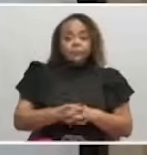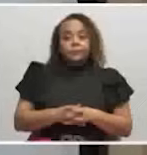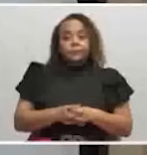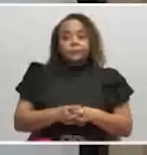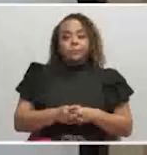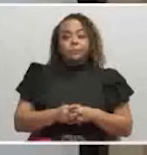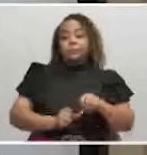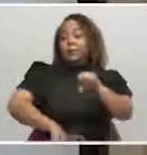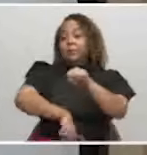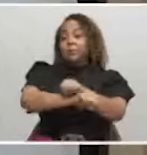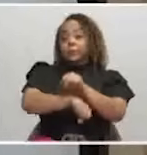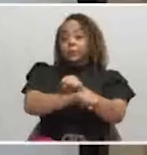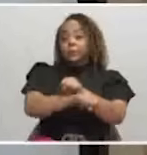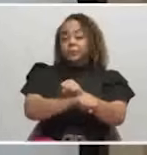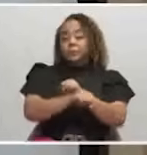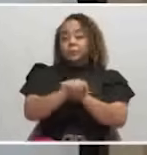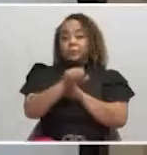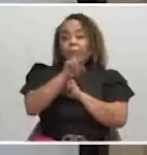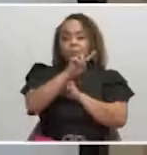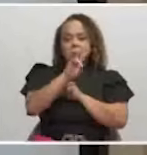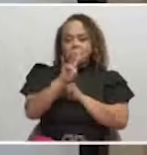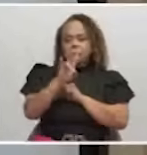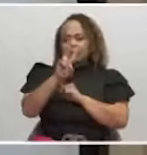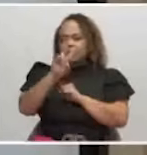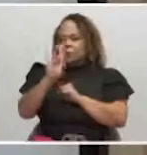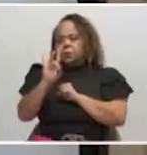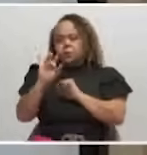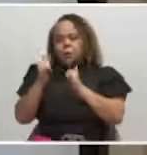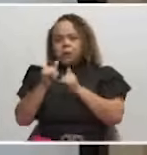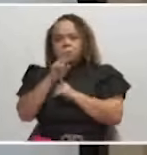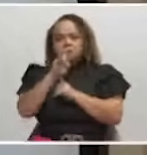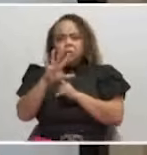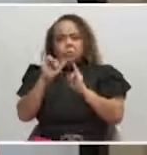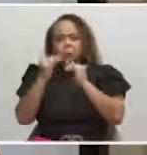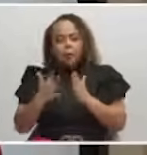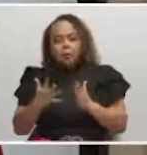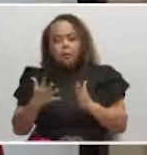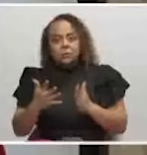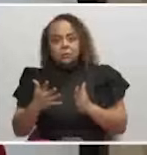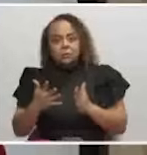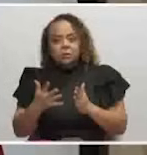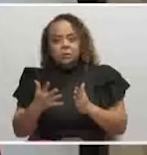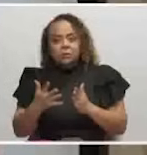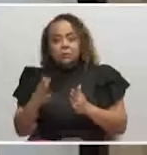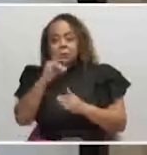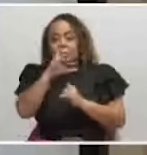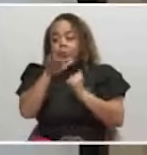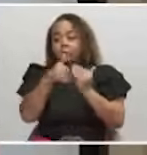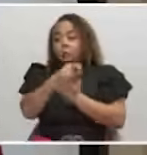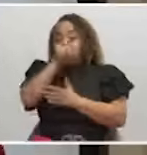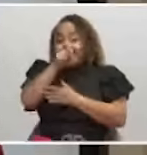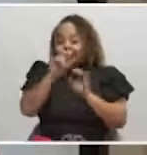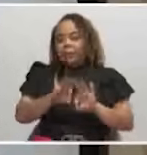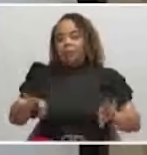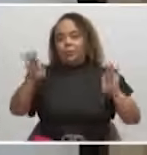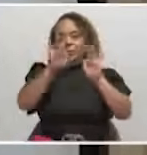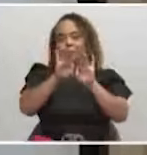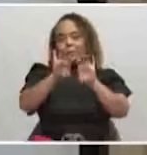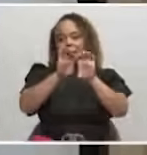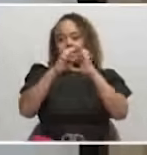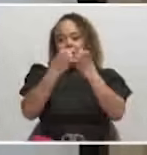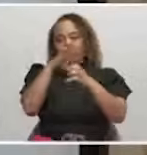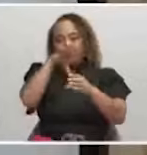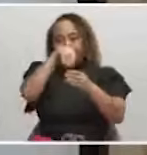En el fútbol son 27, 28 jugadores, 25 jugadores y todos tienen que ser importantes en el